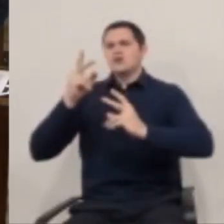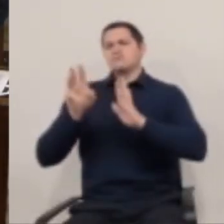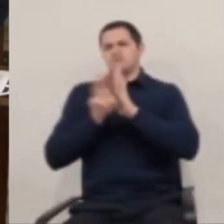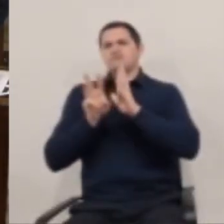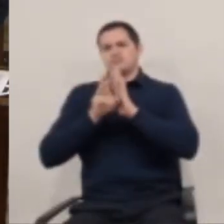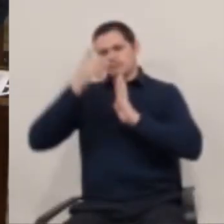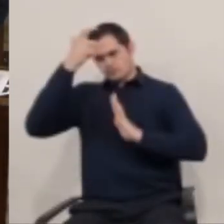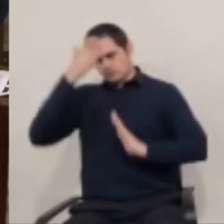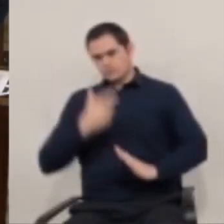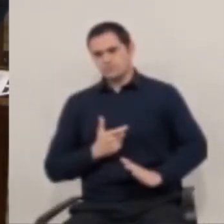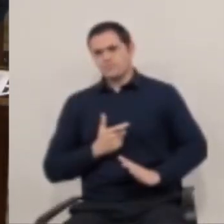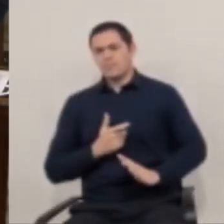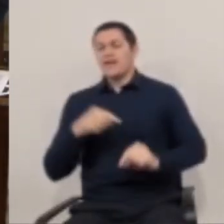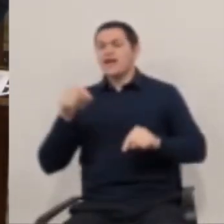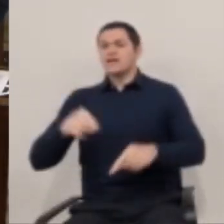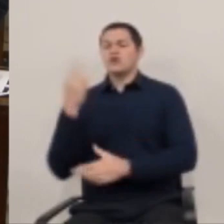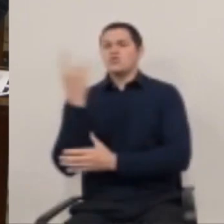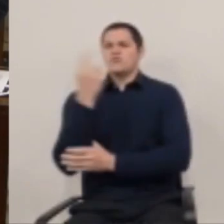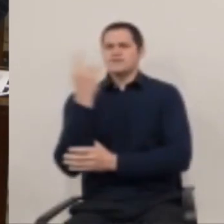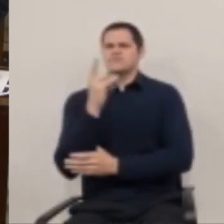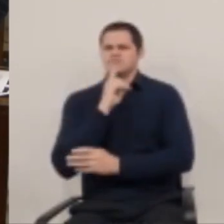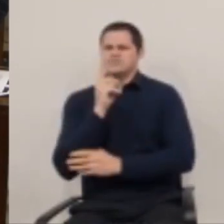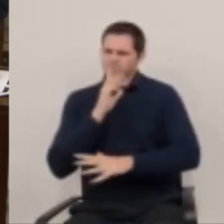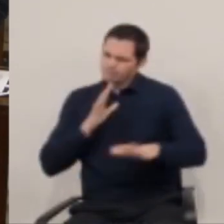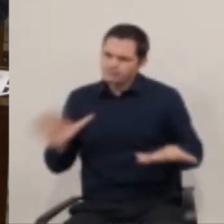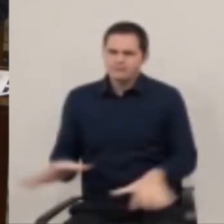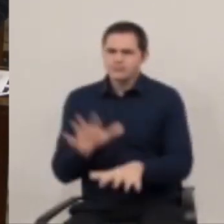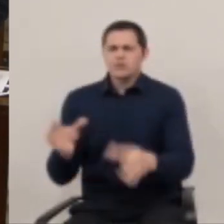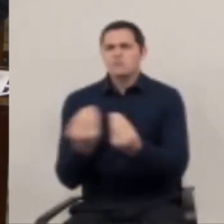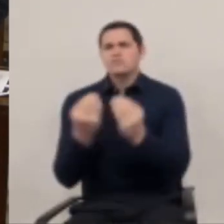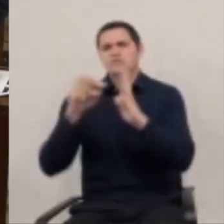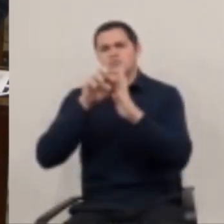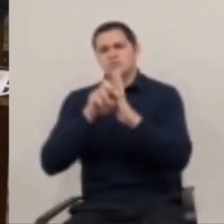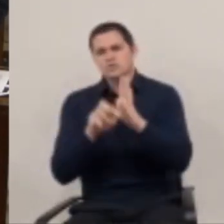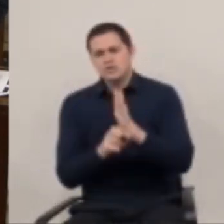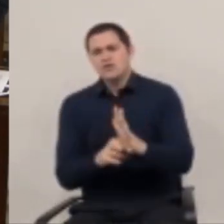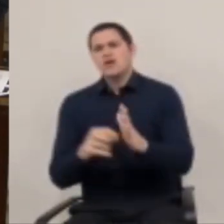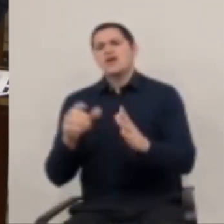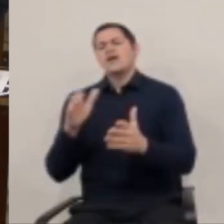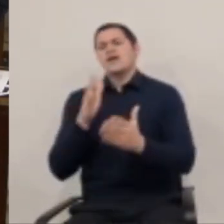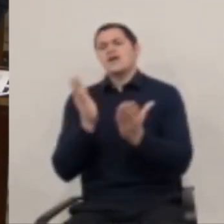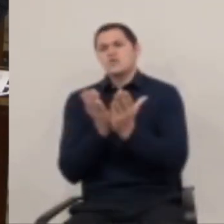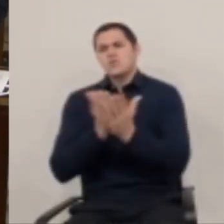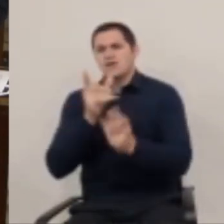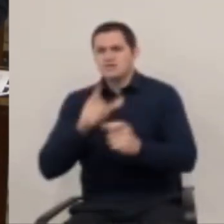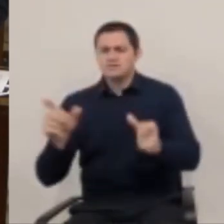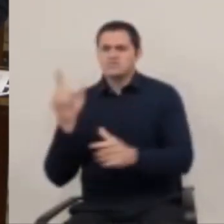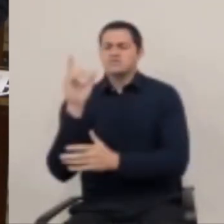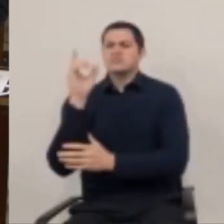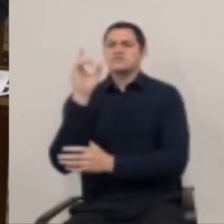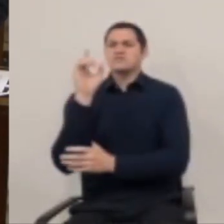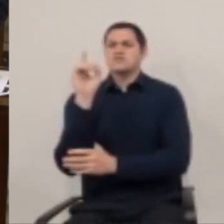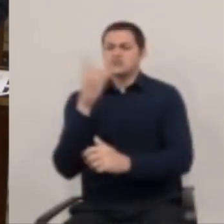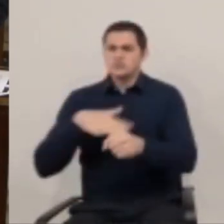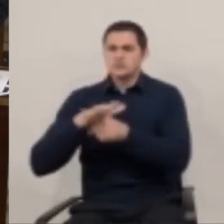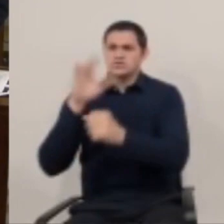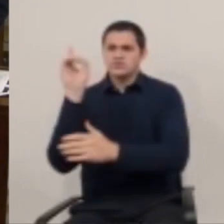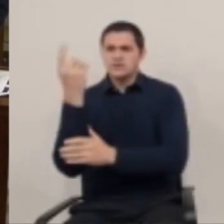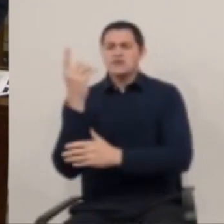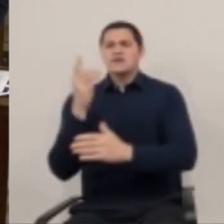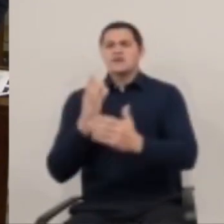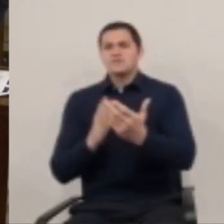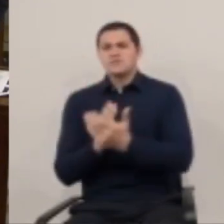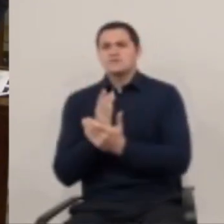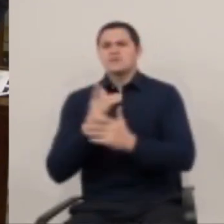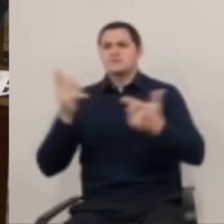La universidad tiene varias acciones al respecto, ¿no? La creación del programa de apoyo a estudiantes en situación de discapacidad, la creación de la unidad de aprendizaje del departamento de